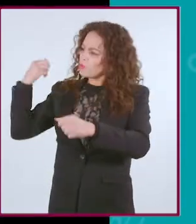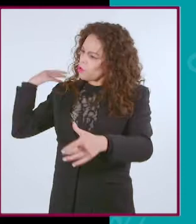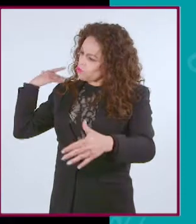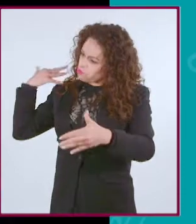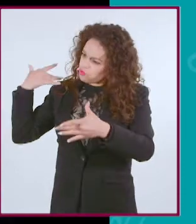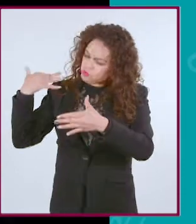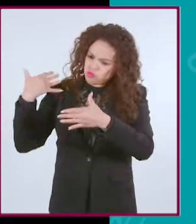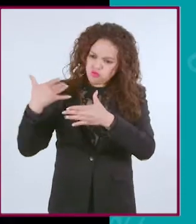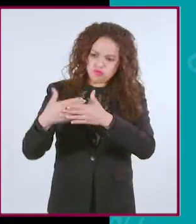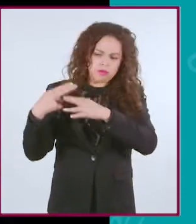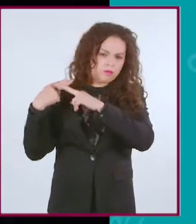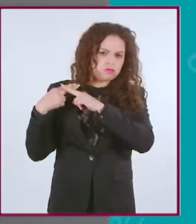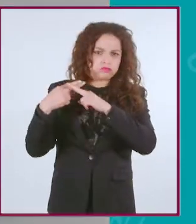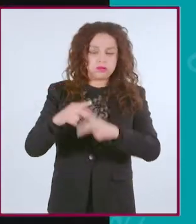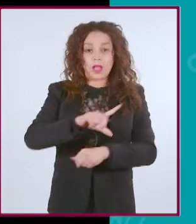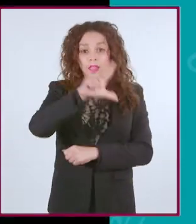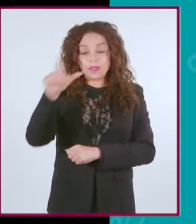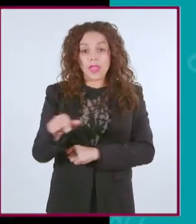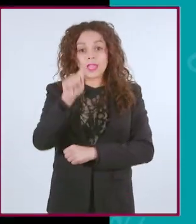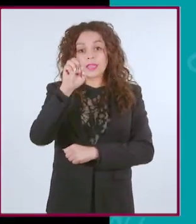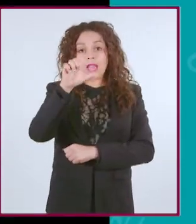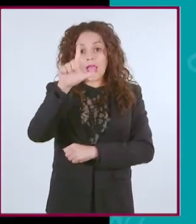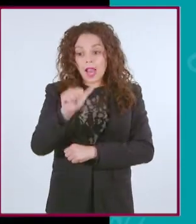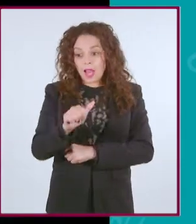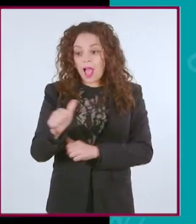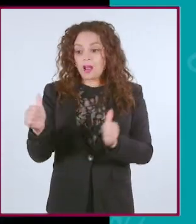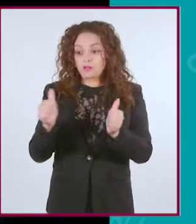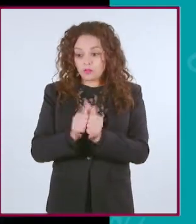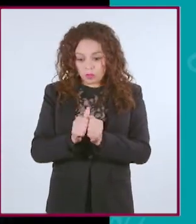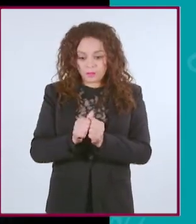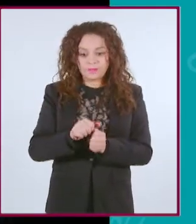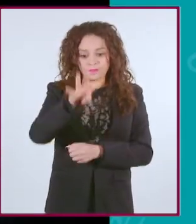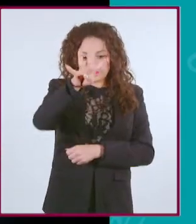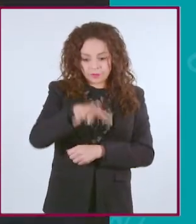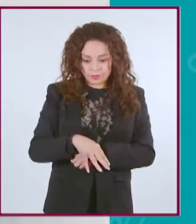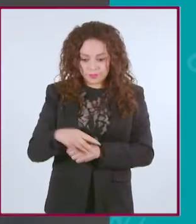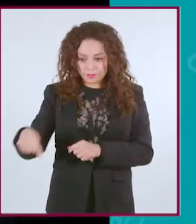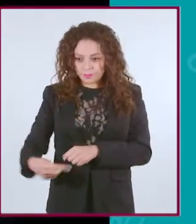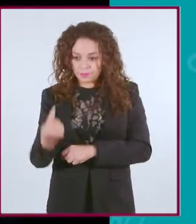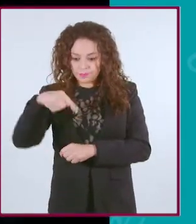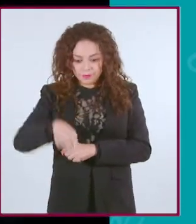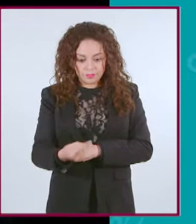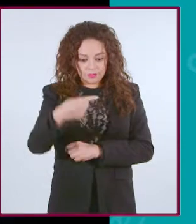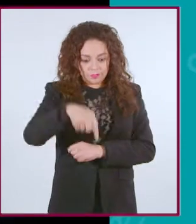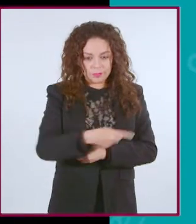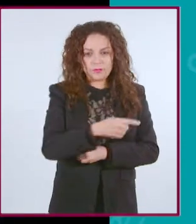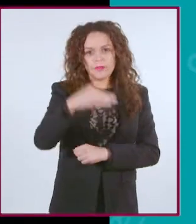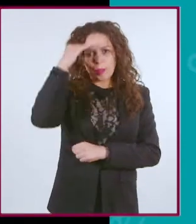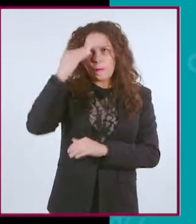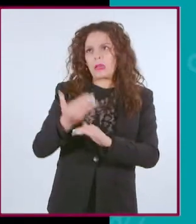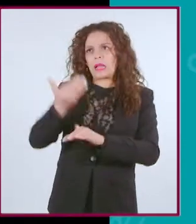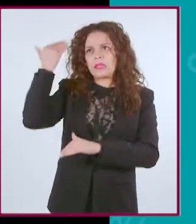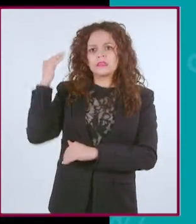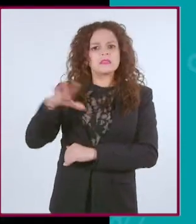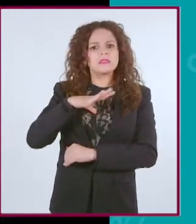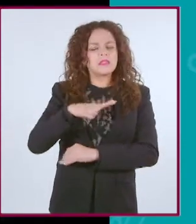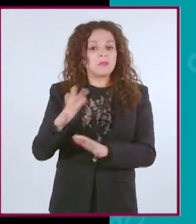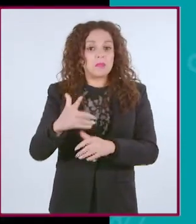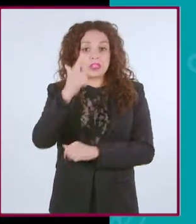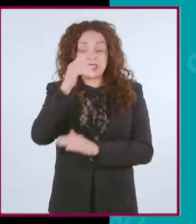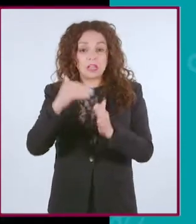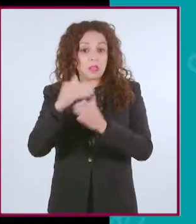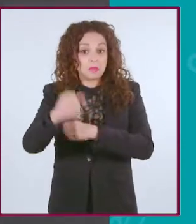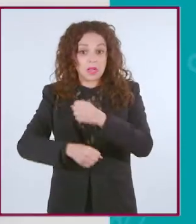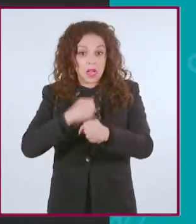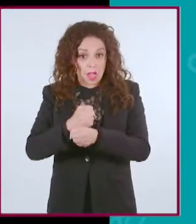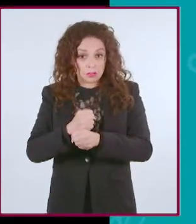Posteriormente, aparecieron las telas fabricadas en telar. Se piensa que este instrumento existe desde hace más de 7000 años. Fue en la